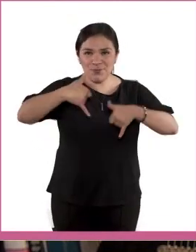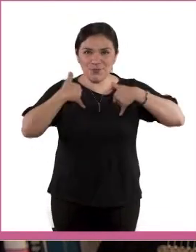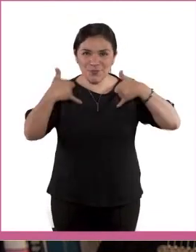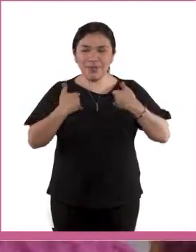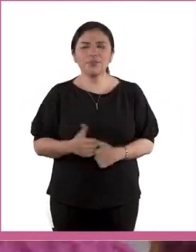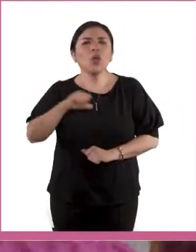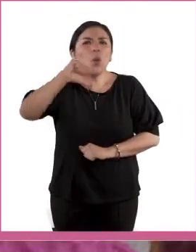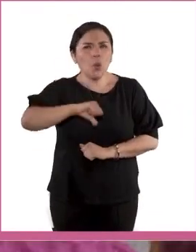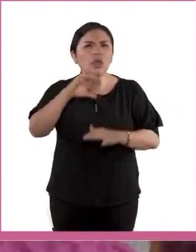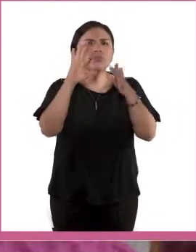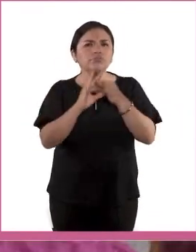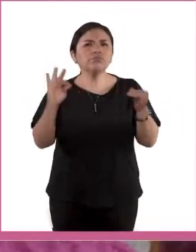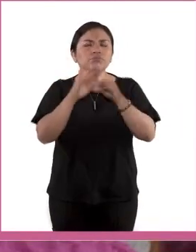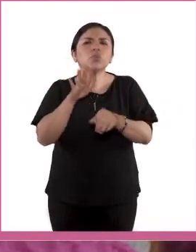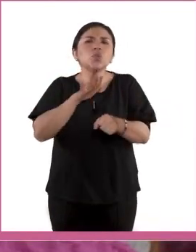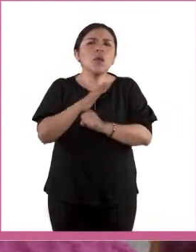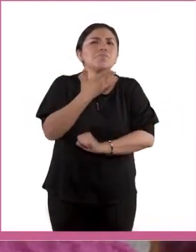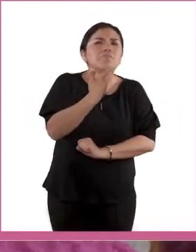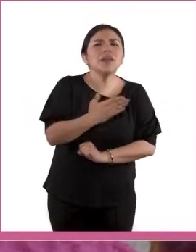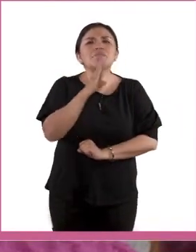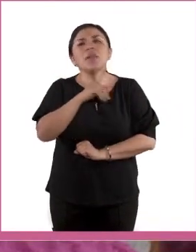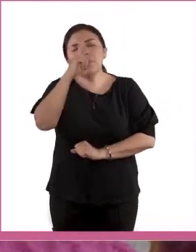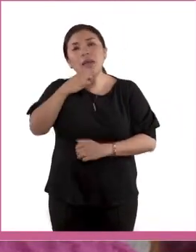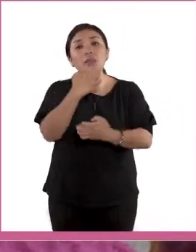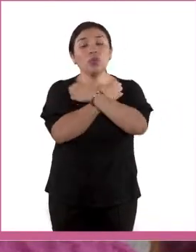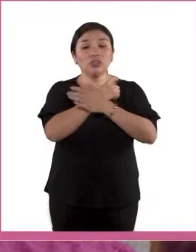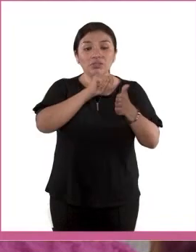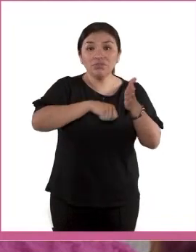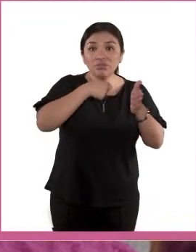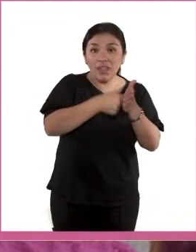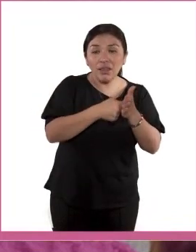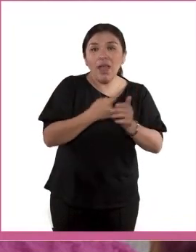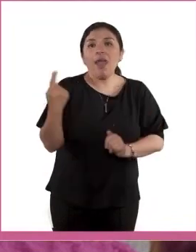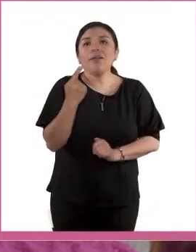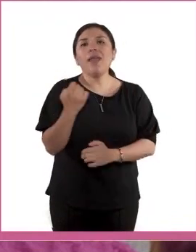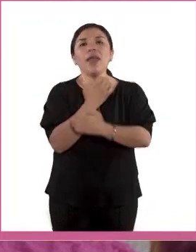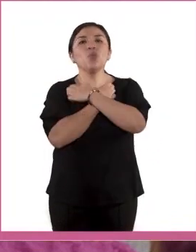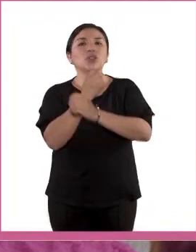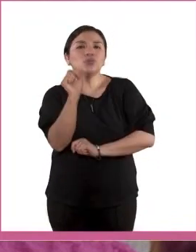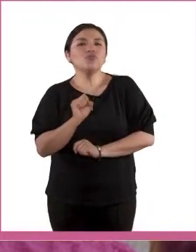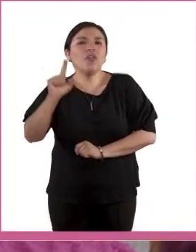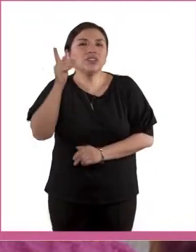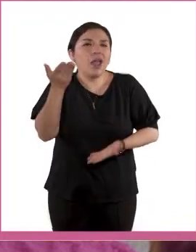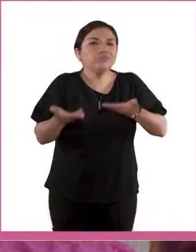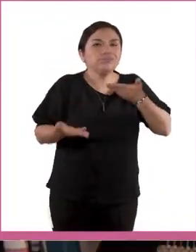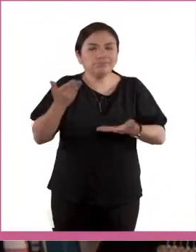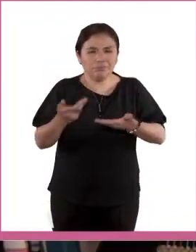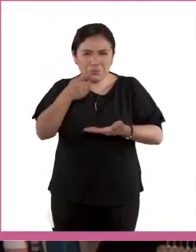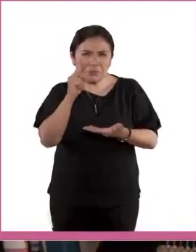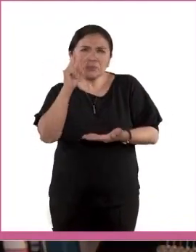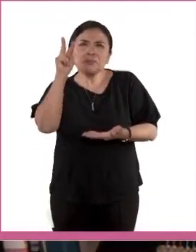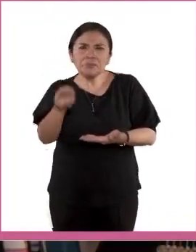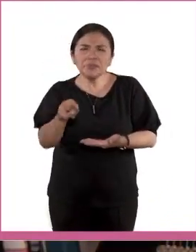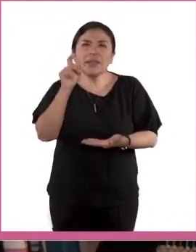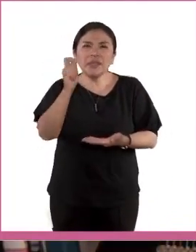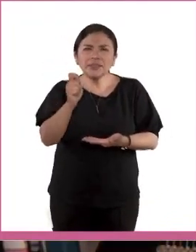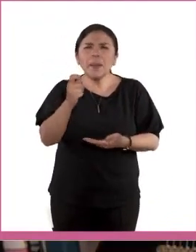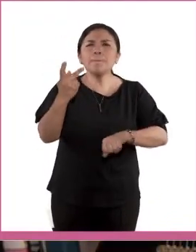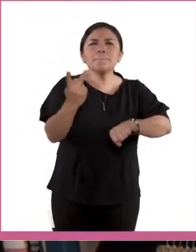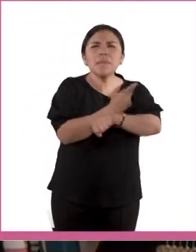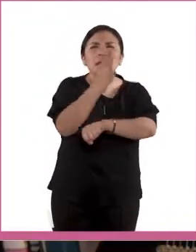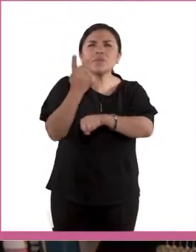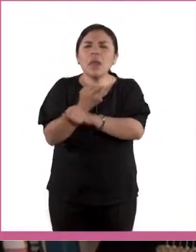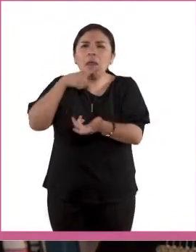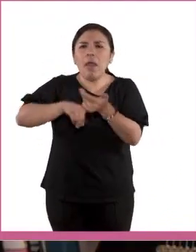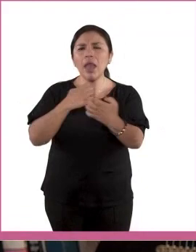jóvenes. Hoy hablaremos de los pros y contras de la educación técnica respecto a la educación profesional. Echemos un vistazo a la